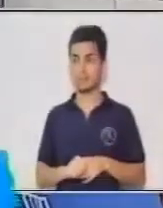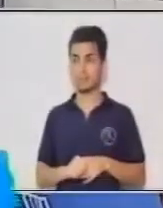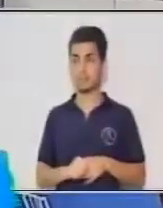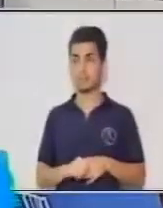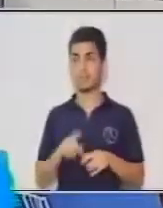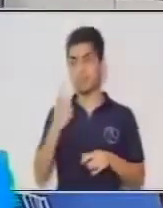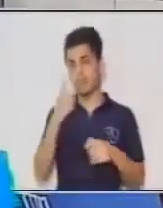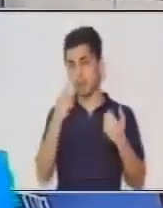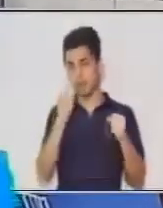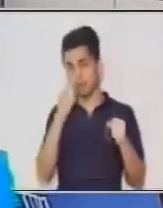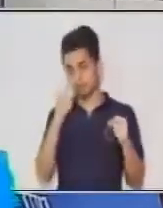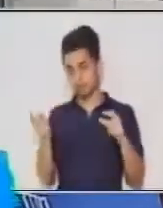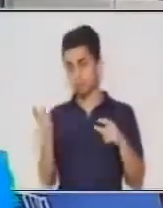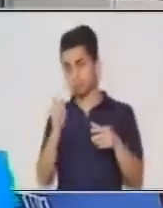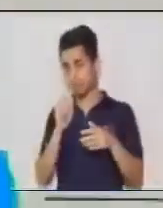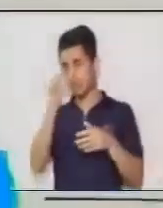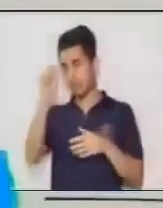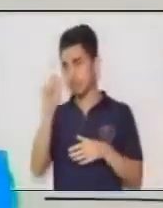realicemos la operación.